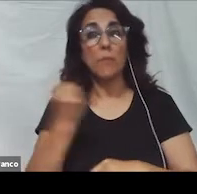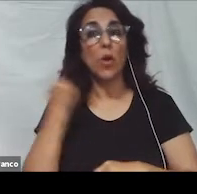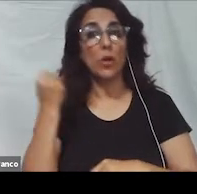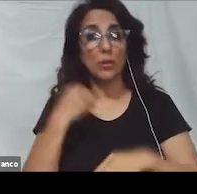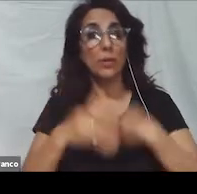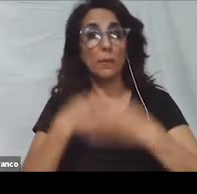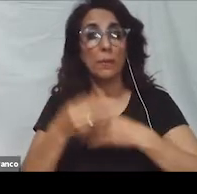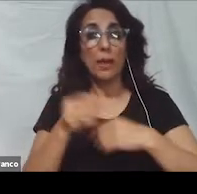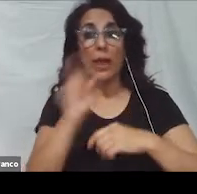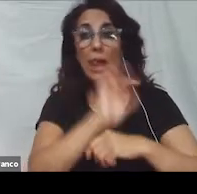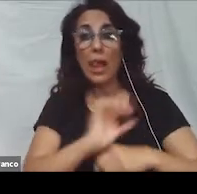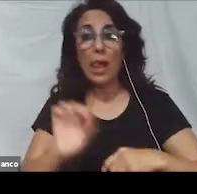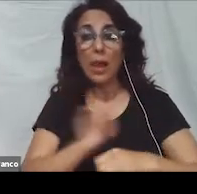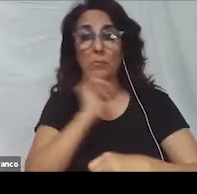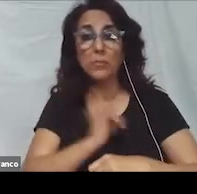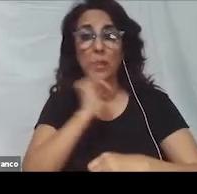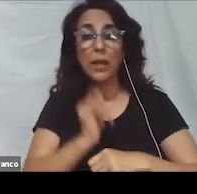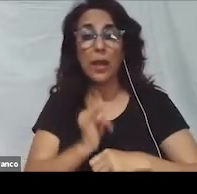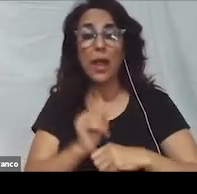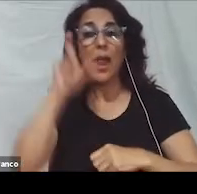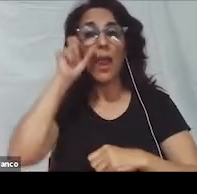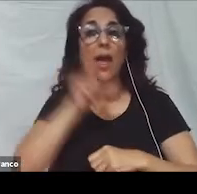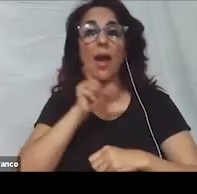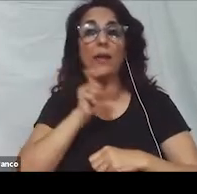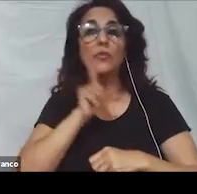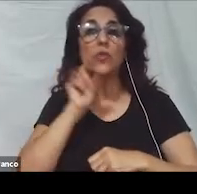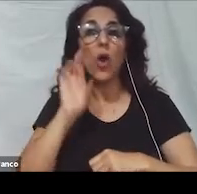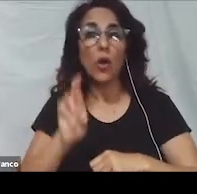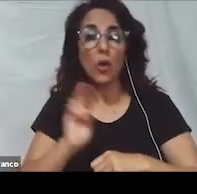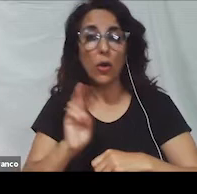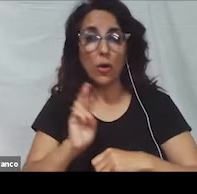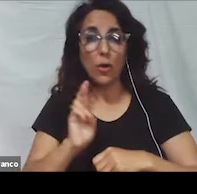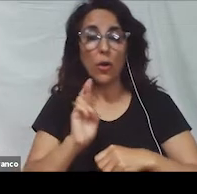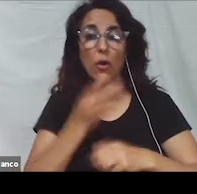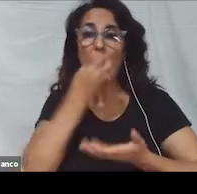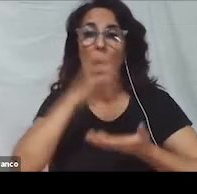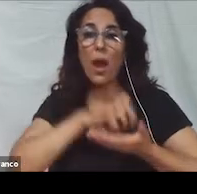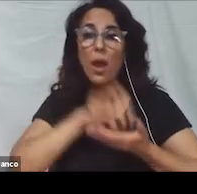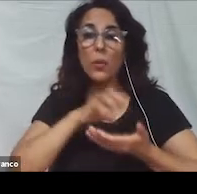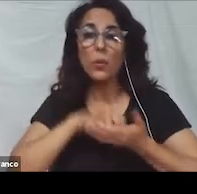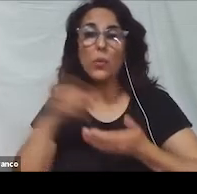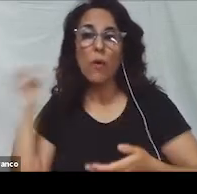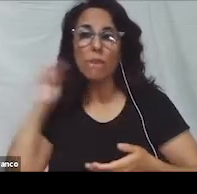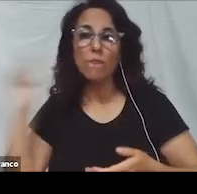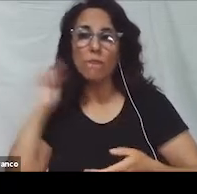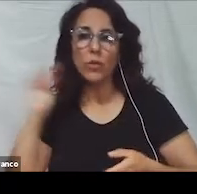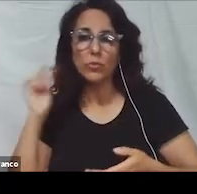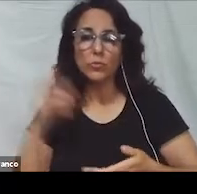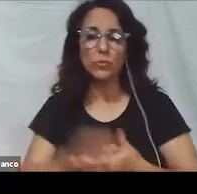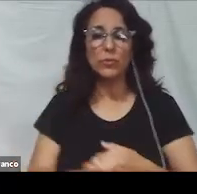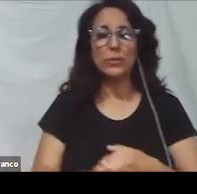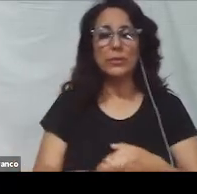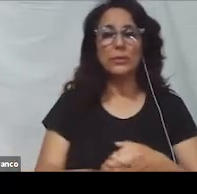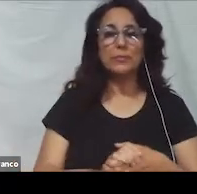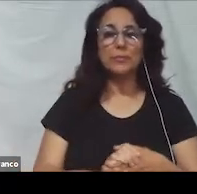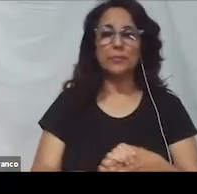para la persona que usa un lector de pantalla, ¿sí? Vamos a estar ayudando a que el lector sepa qué funcionalidad utilizar, ¿bien?